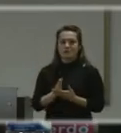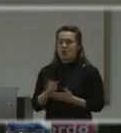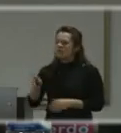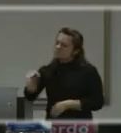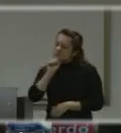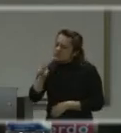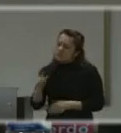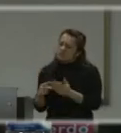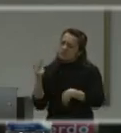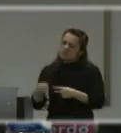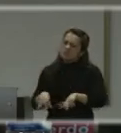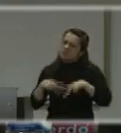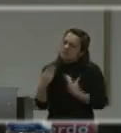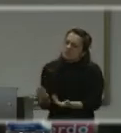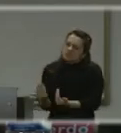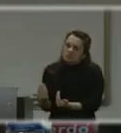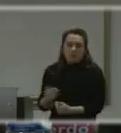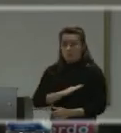proyecto de vida.